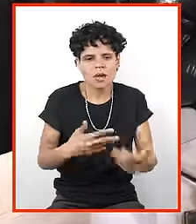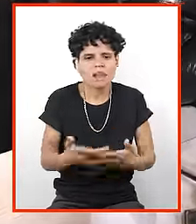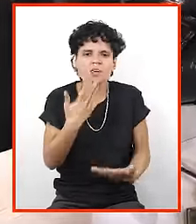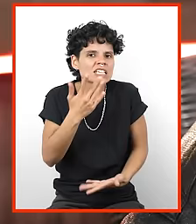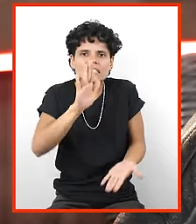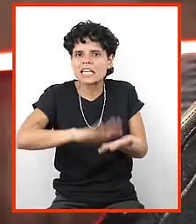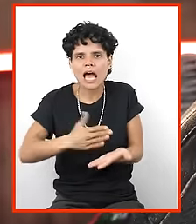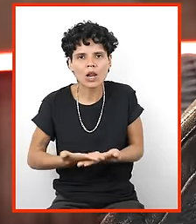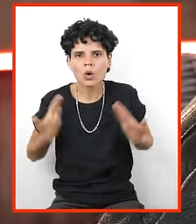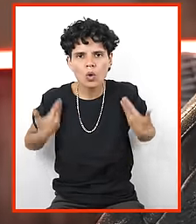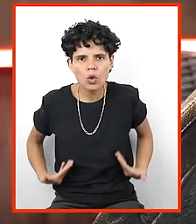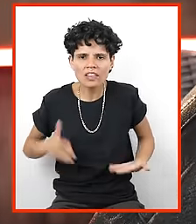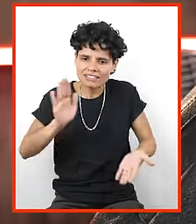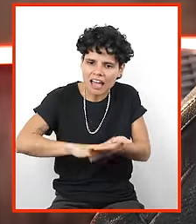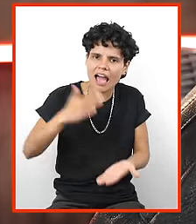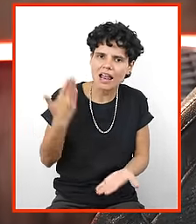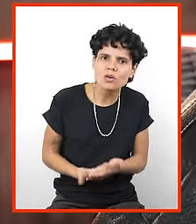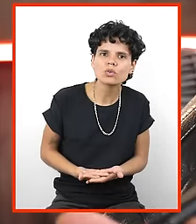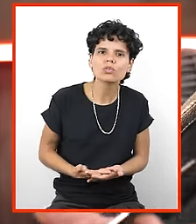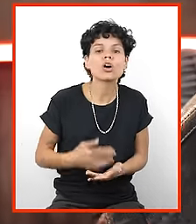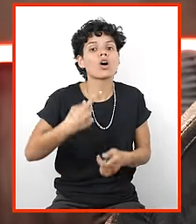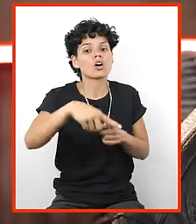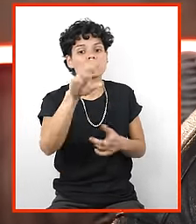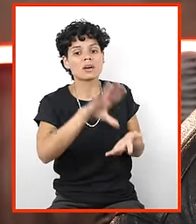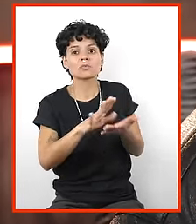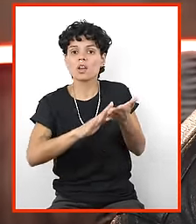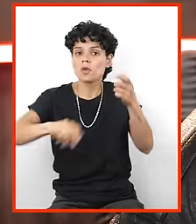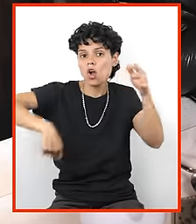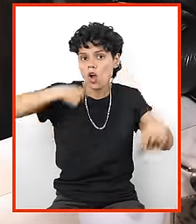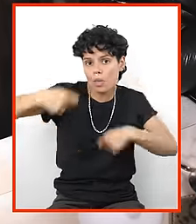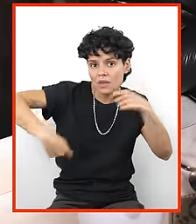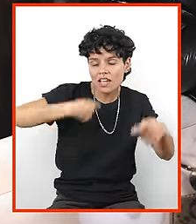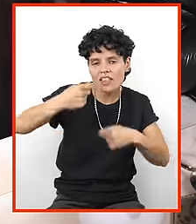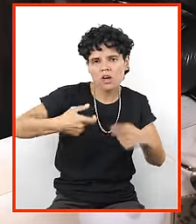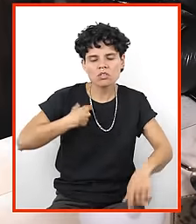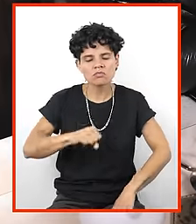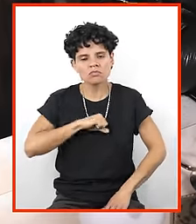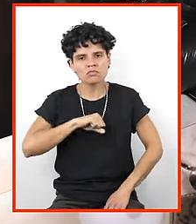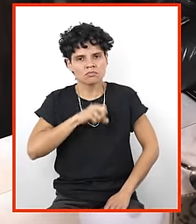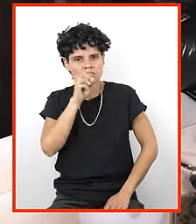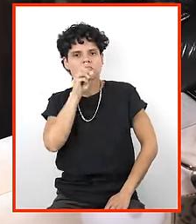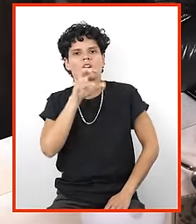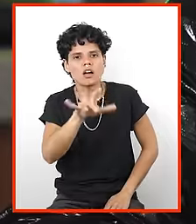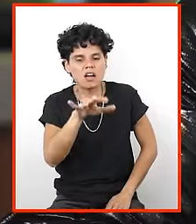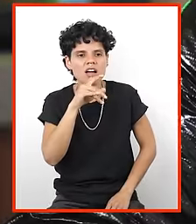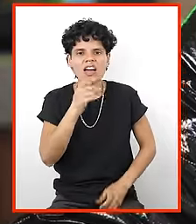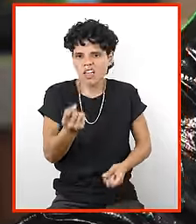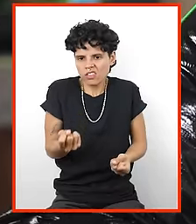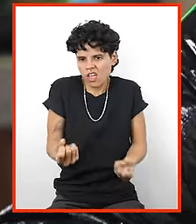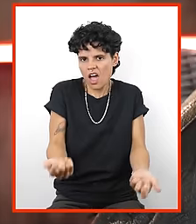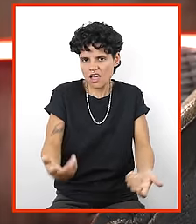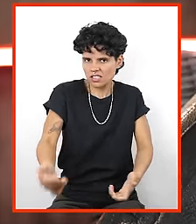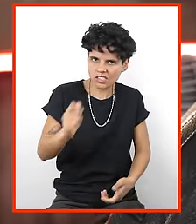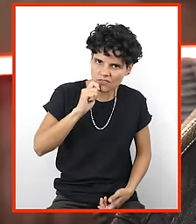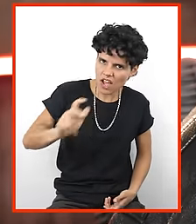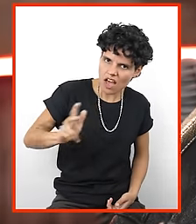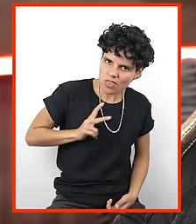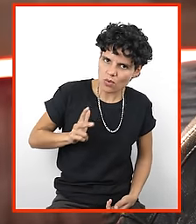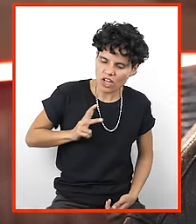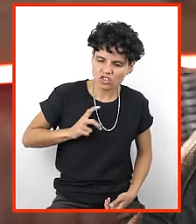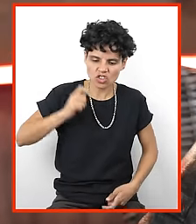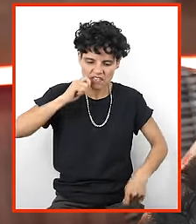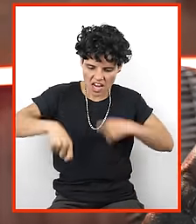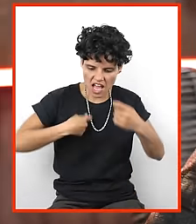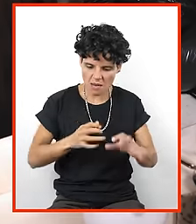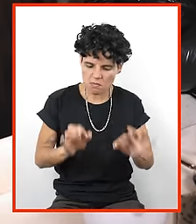la salud. ¿Sabéis que hay en otros países que después de una comida es buena educación tirar sus platos? No, tirarse... Porque eso significa que estuvo